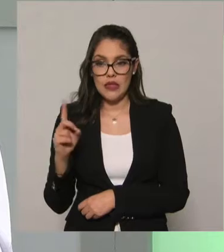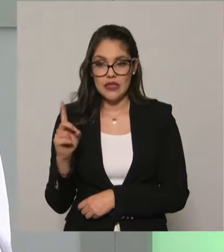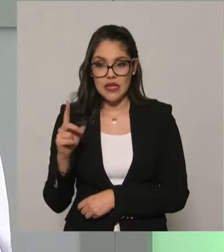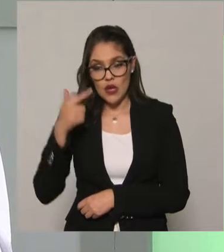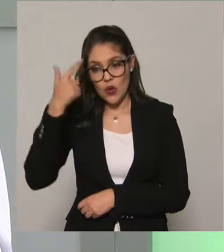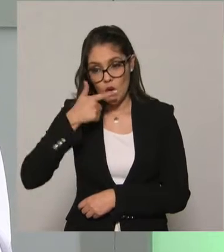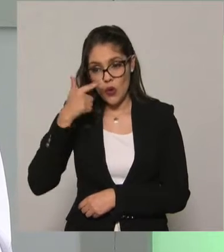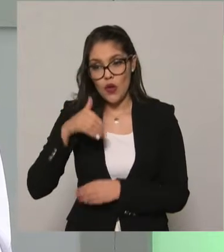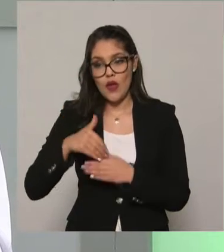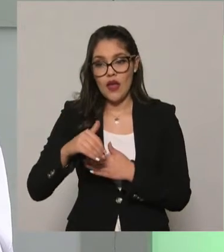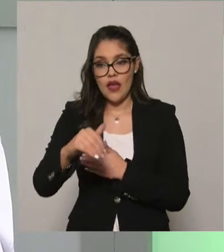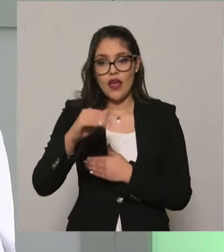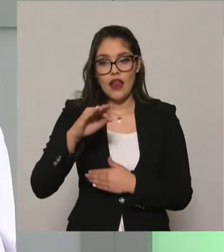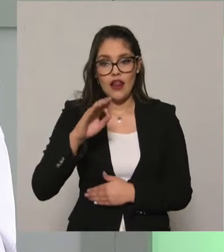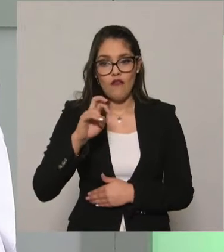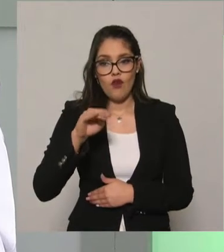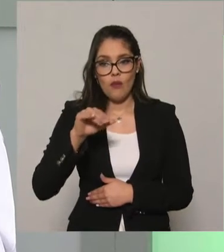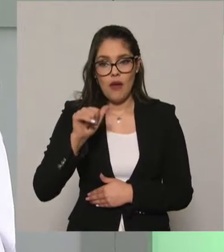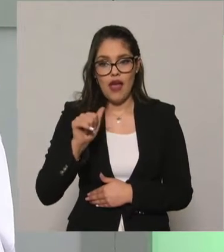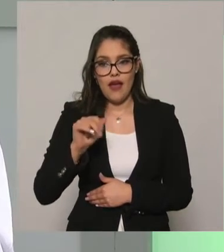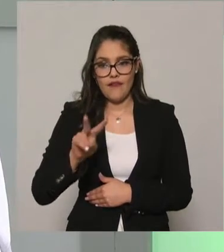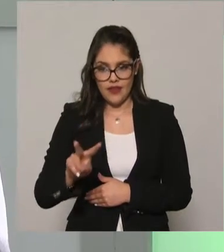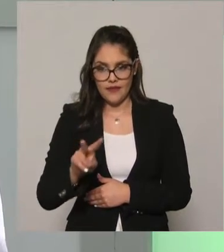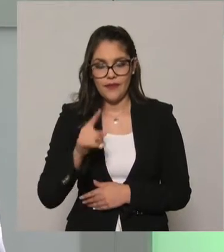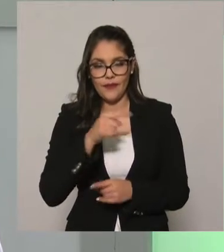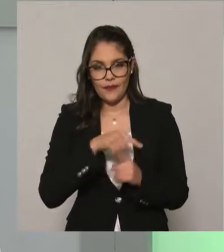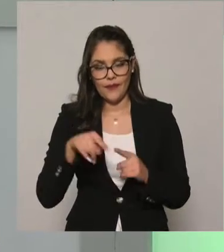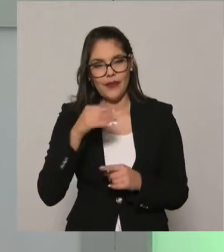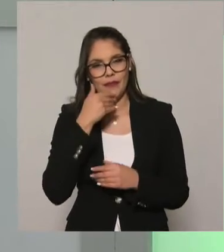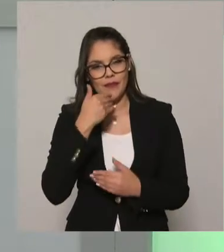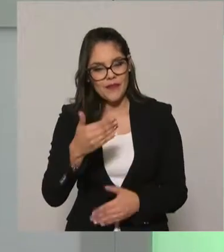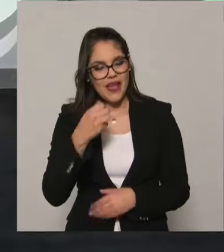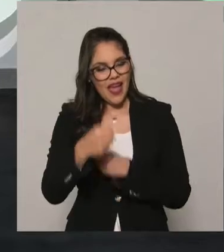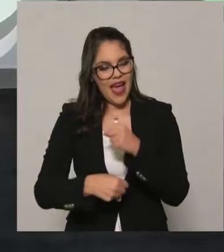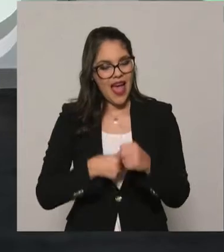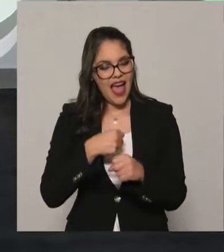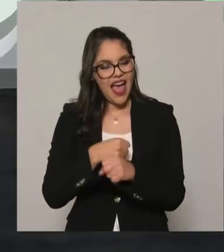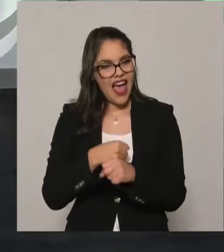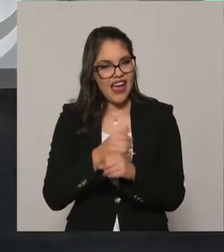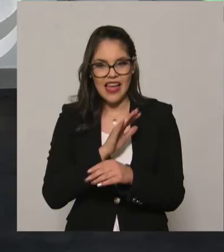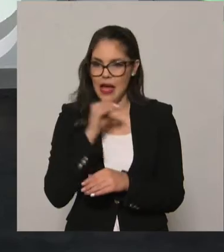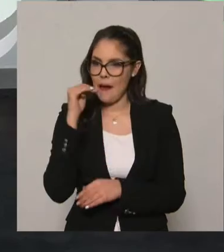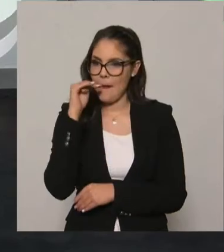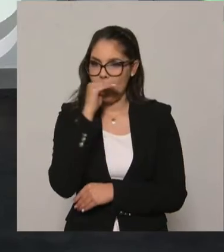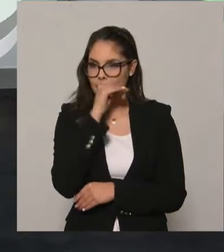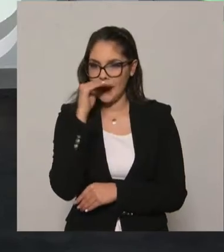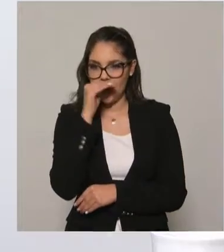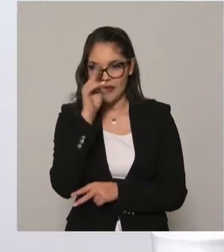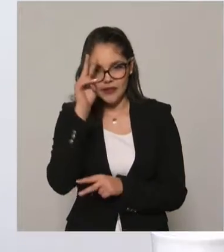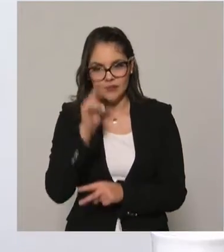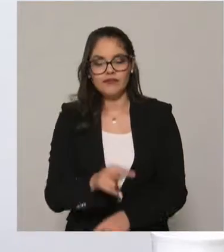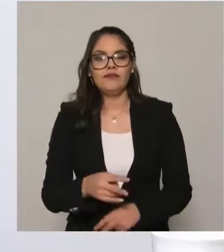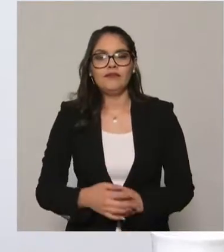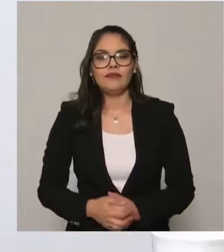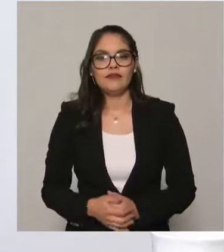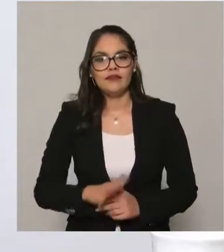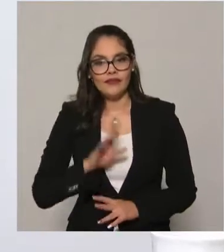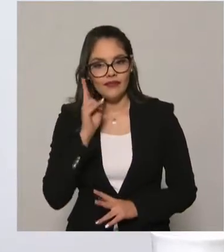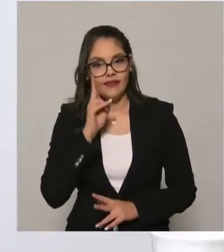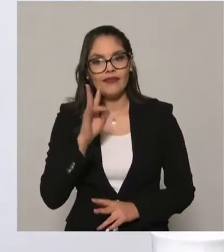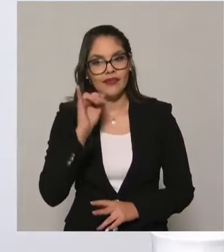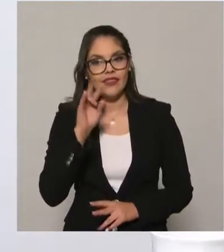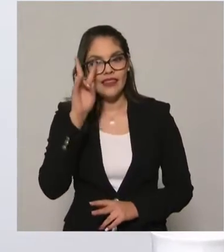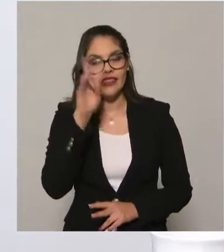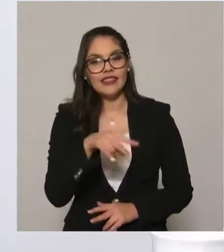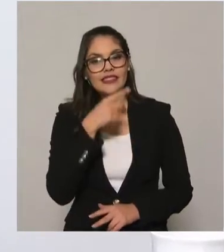en Paseo de la Reforma para despedir bien el año y recibir lo mejor. Gratuito, ¿verdad? Gratuito, claro que sí. Ahí tiene, ya ve. Entonces sí es